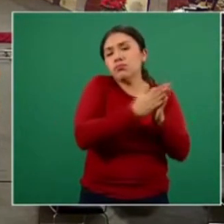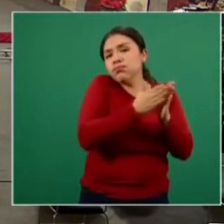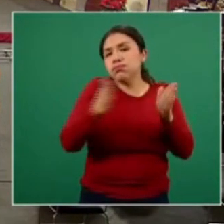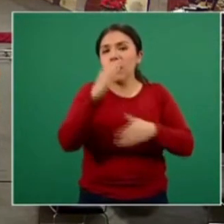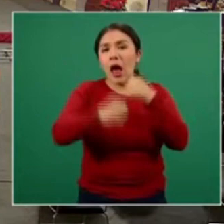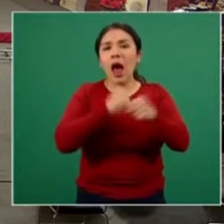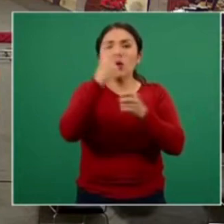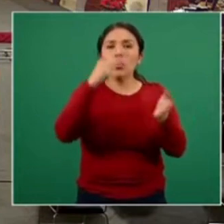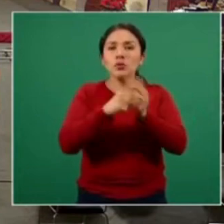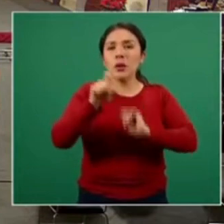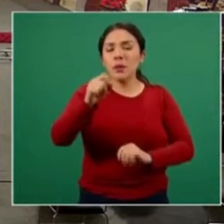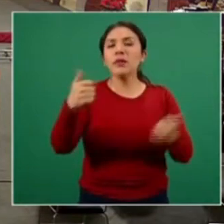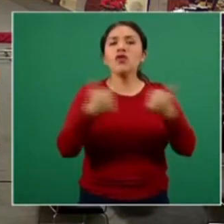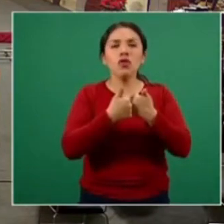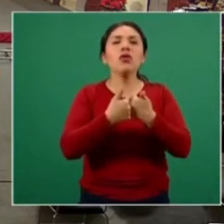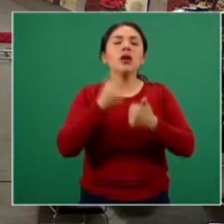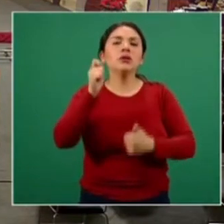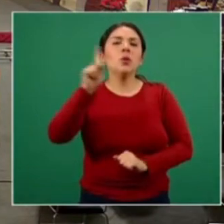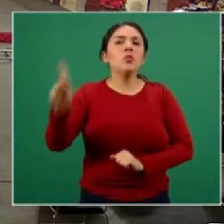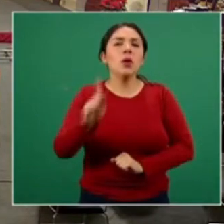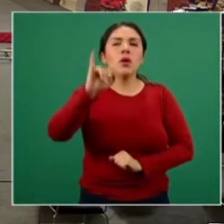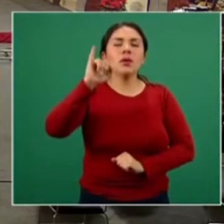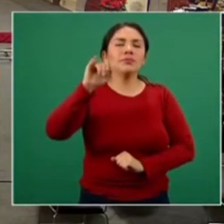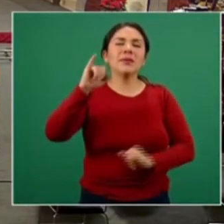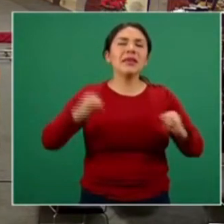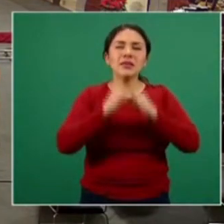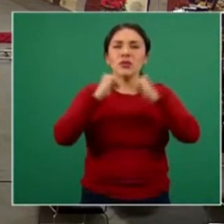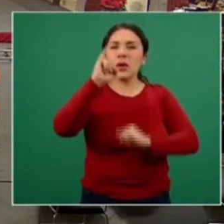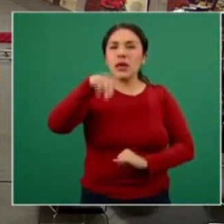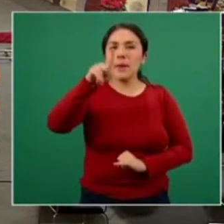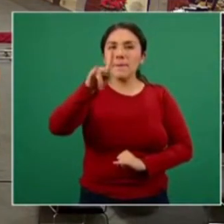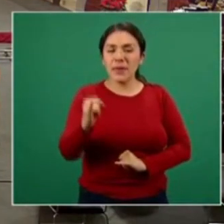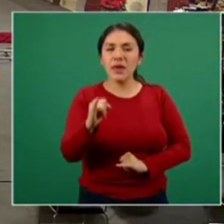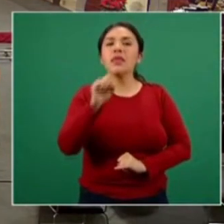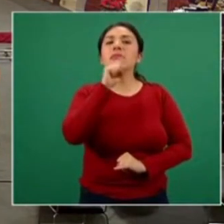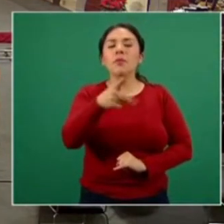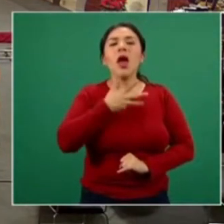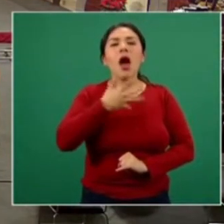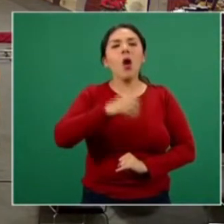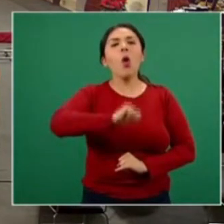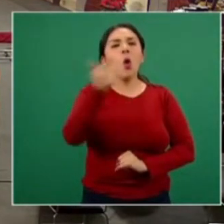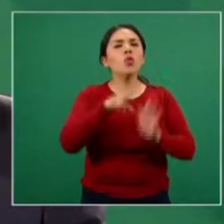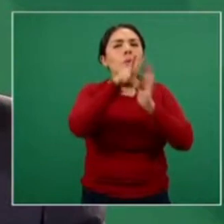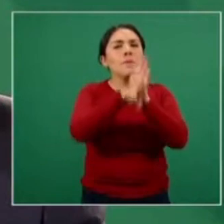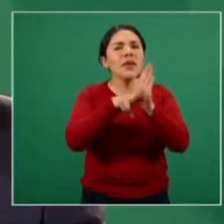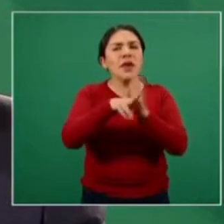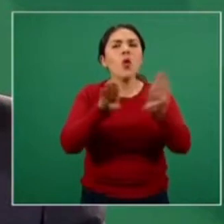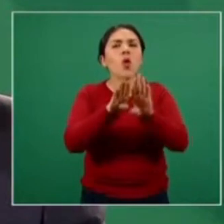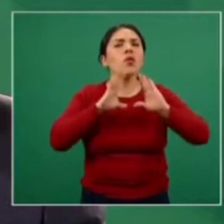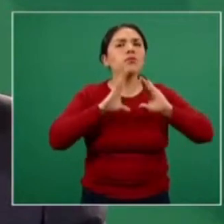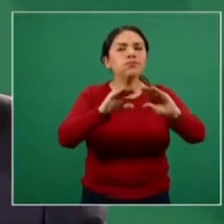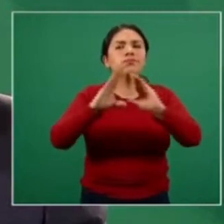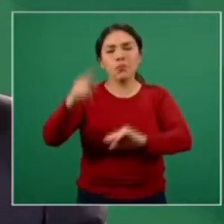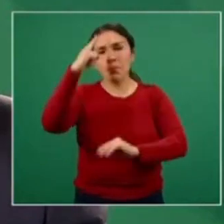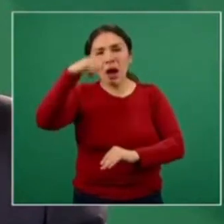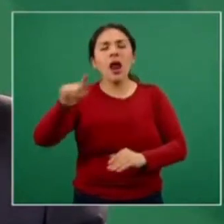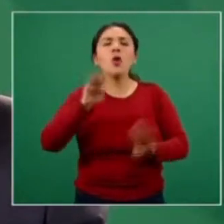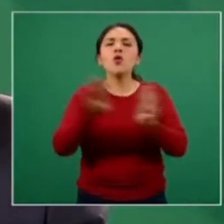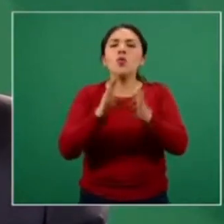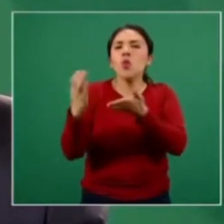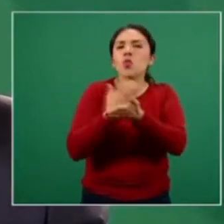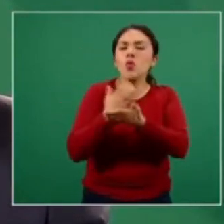2020 con el Instituto Nacional de los Pueblos Indígenas. Existe también los videos tutoriales de rehabilitación pulmonar,